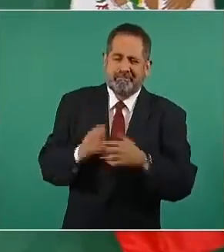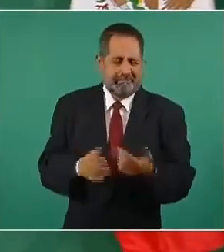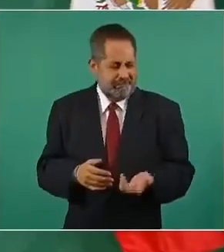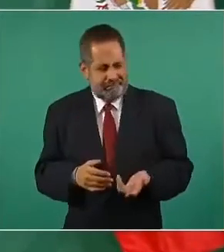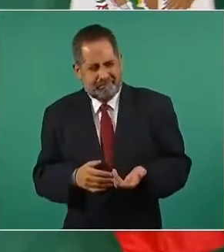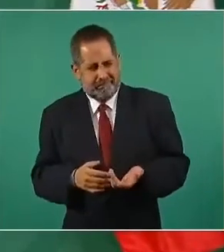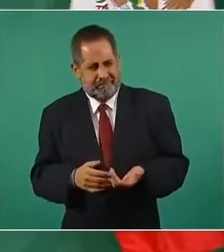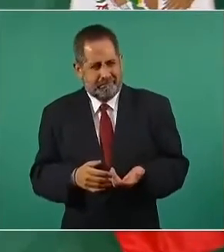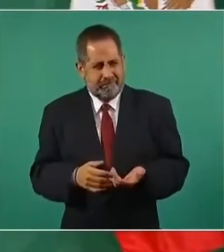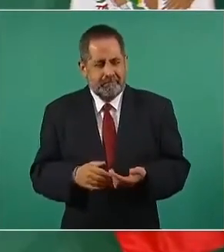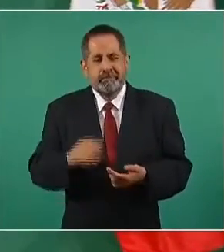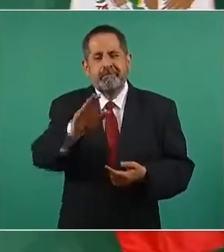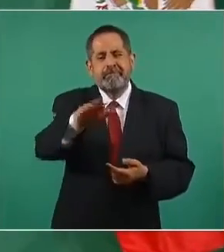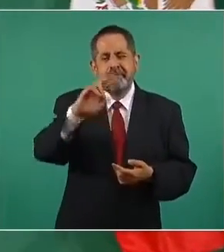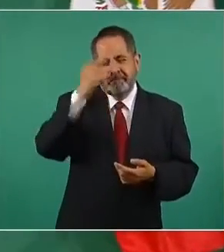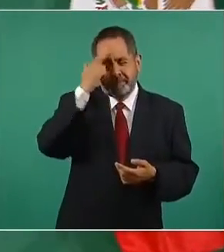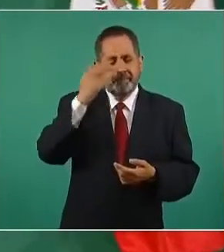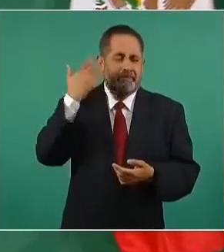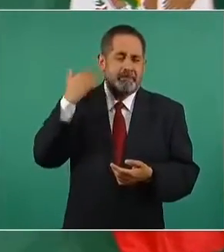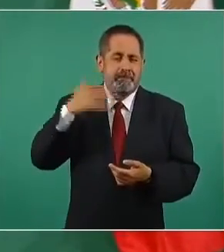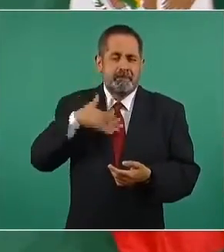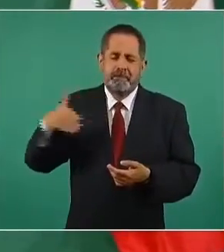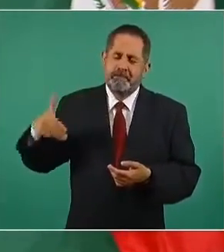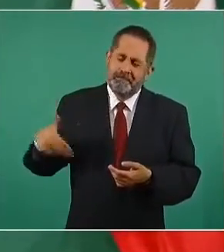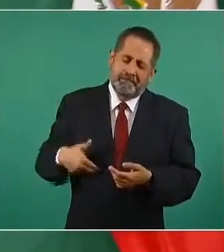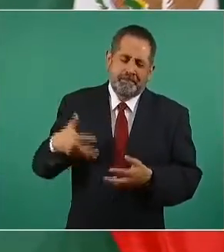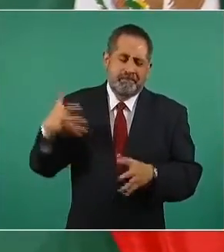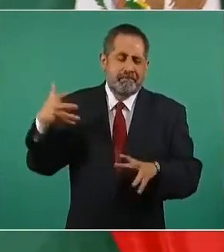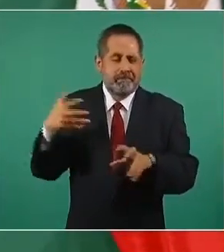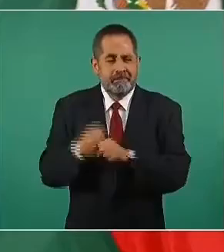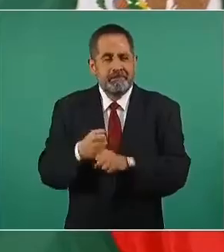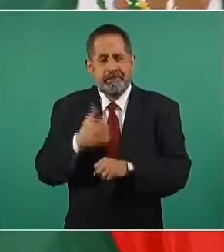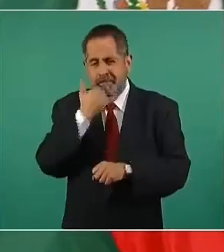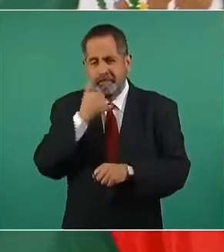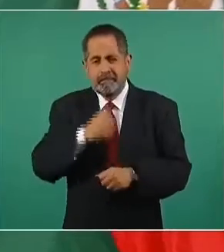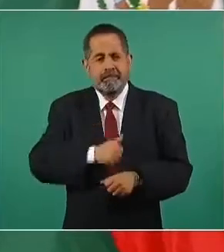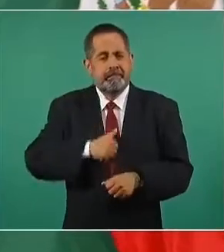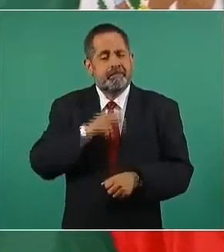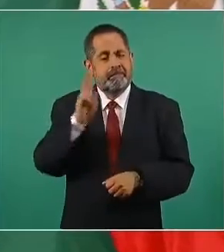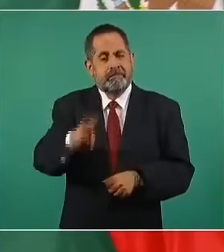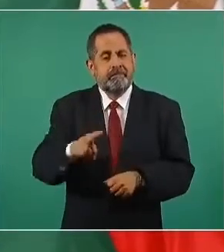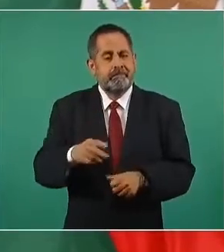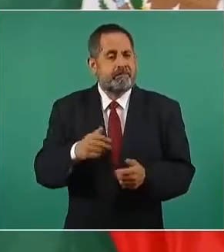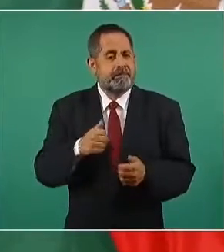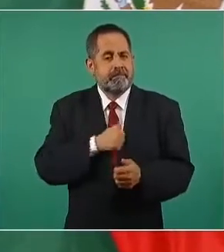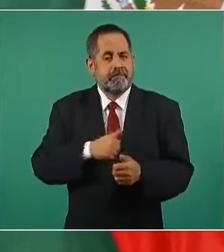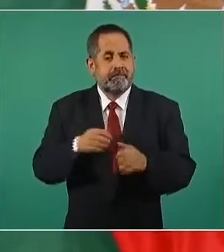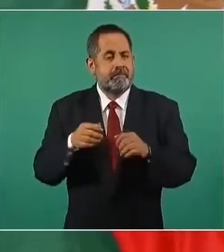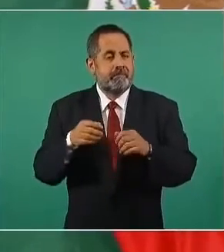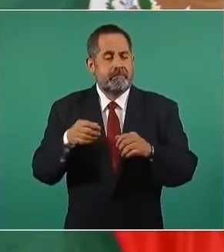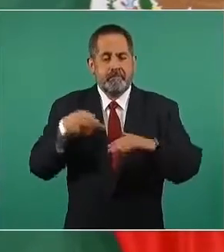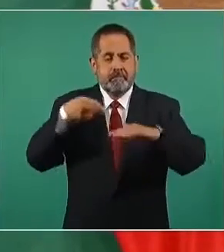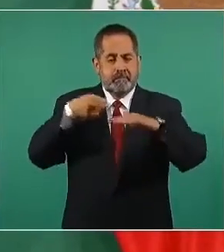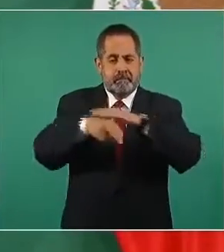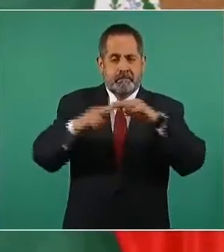el accidente lamentable, con la desgracia de la pérdida de vidas humanas, con el